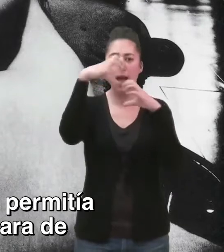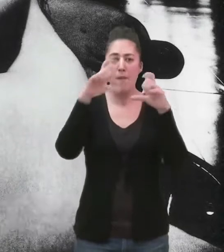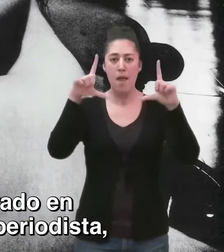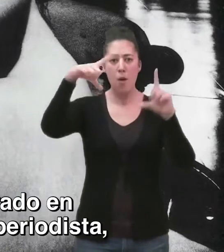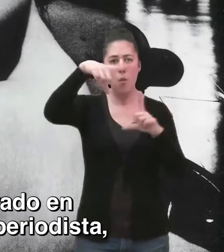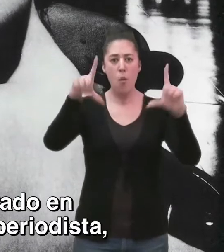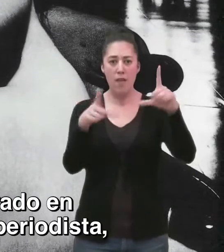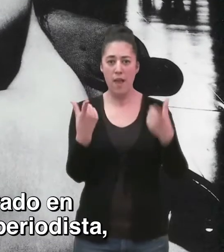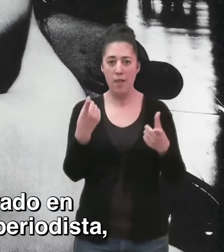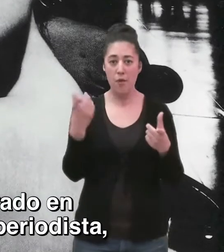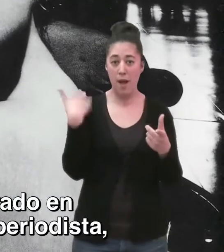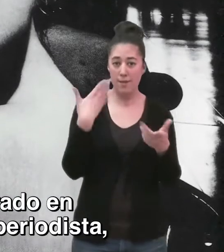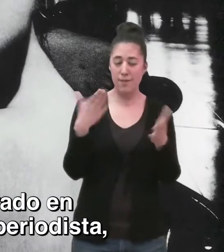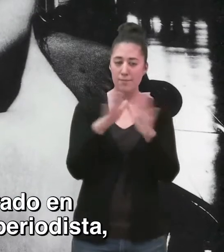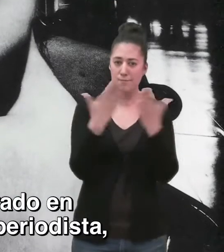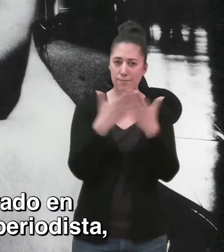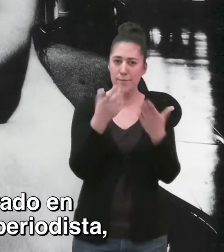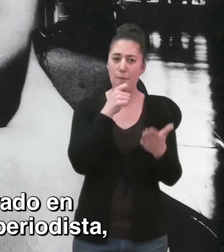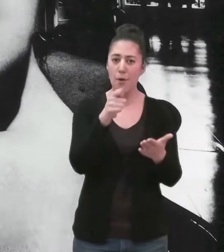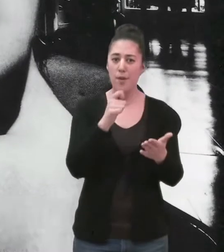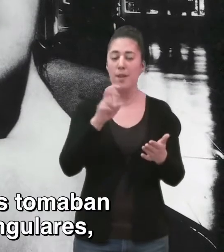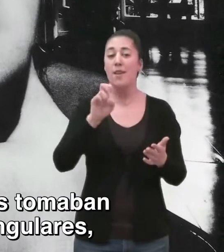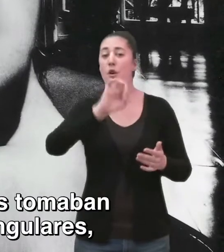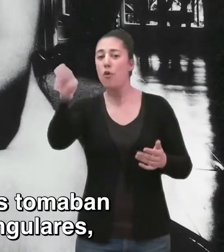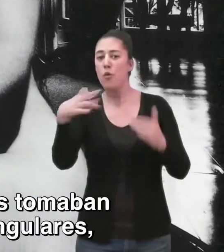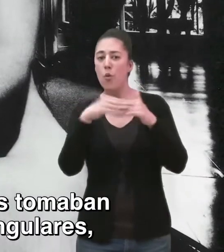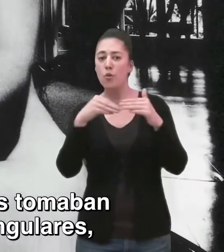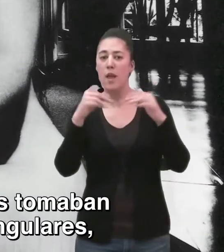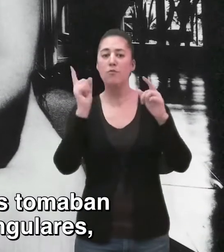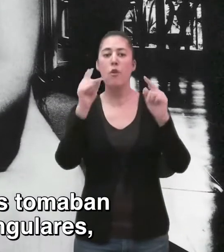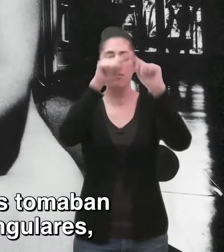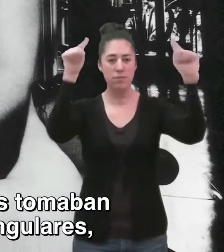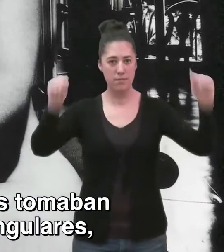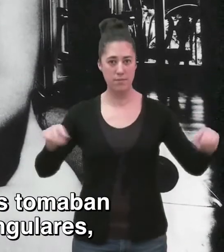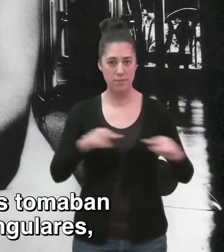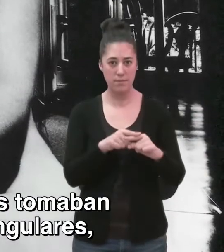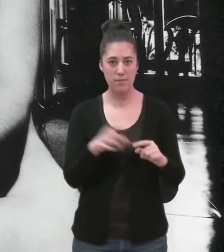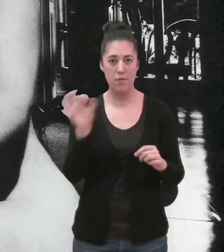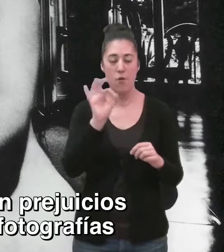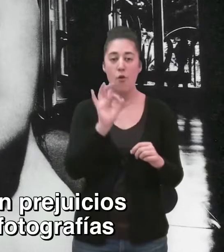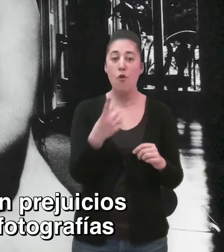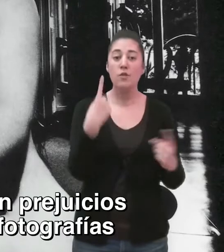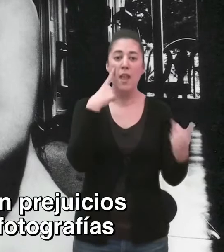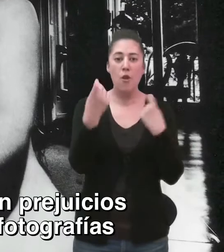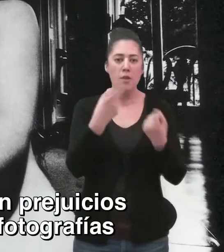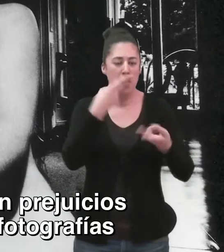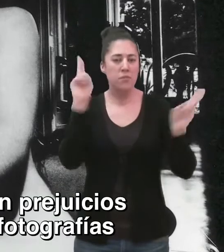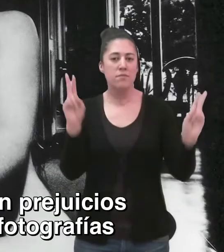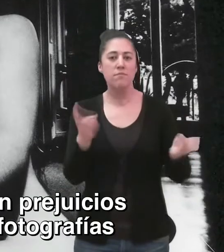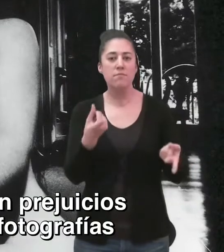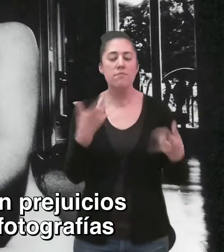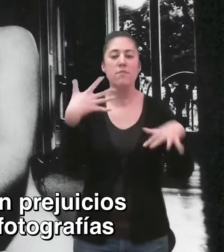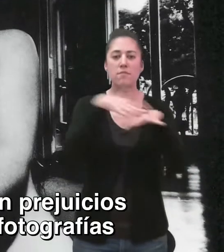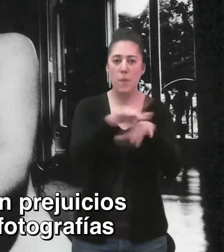una cámara de formato cuadrado en su época de fotoperiodista cuando los demás tomaban imágenes rectangulares, o que manifiesta